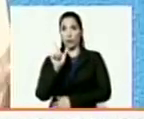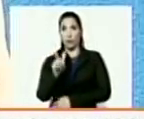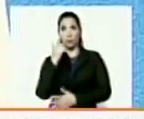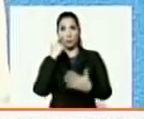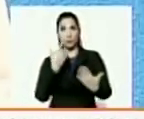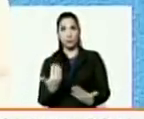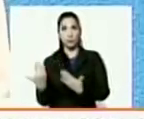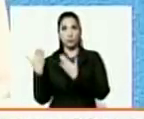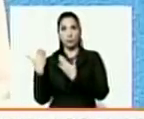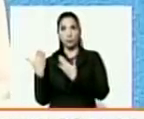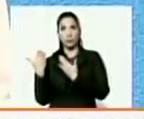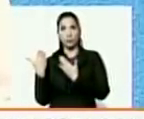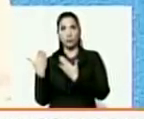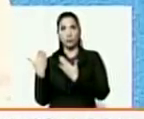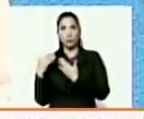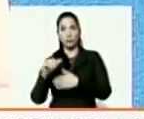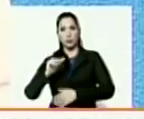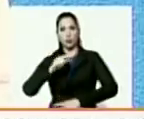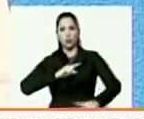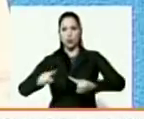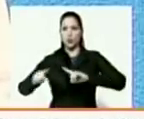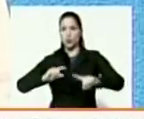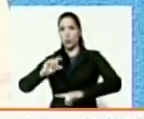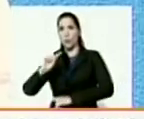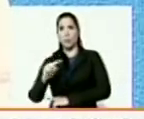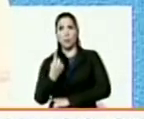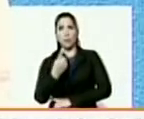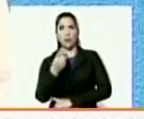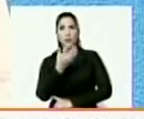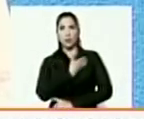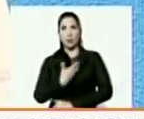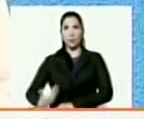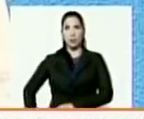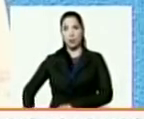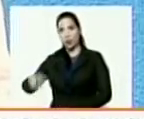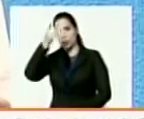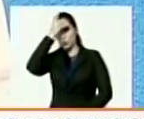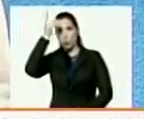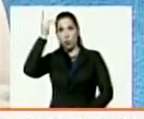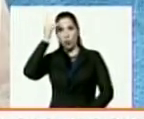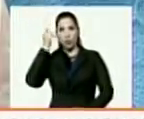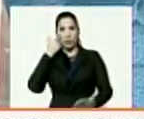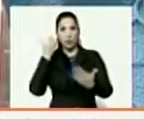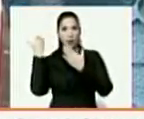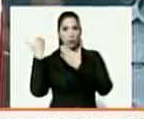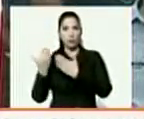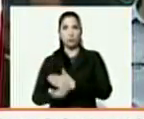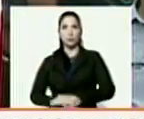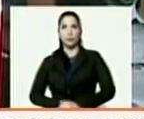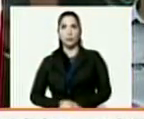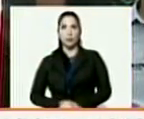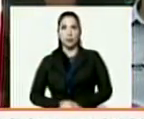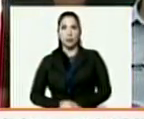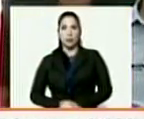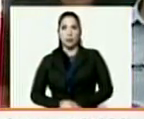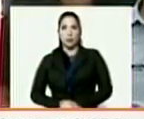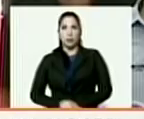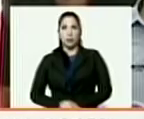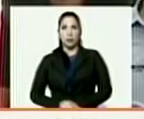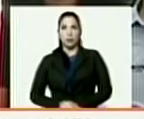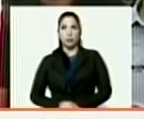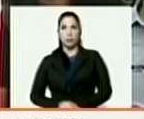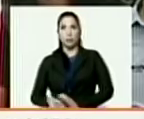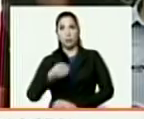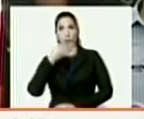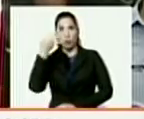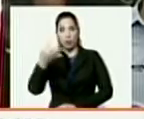venezuela dirigida por el primer vicepresidente de esta organización política diosdado cabello veamos muy buenas